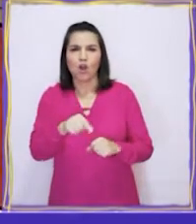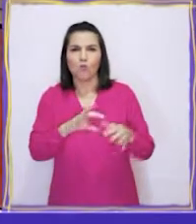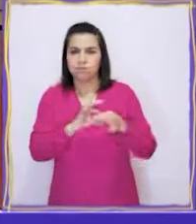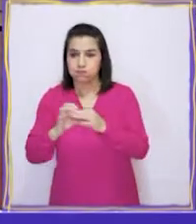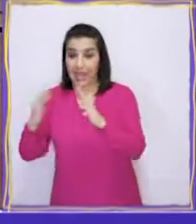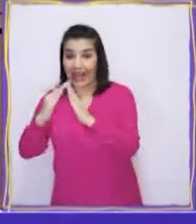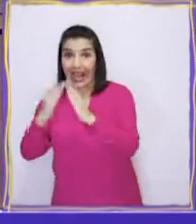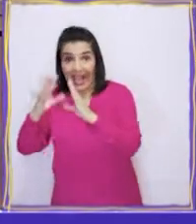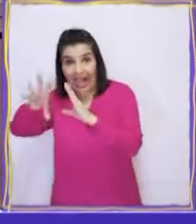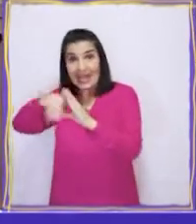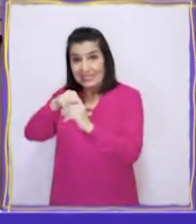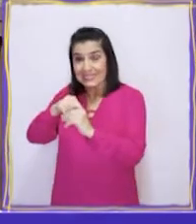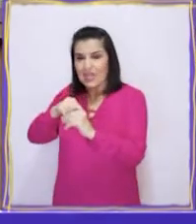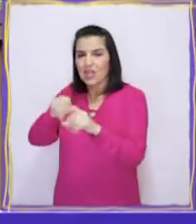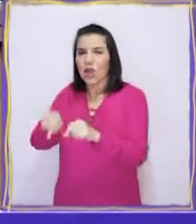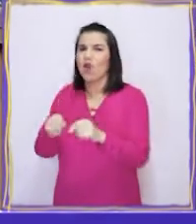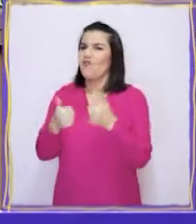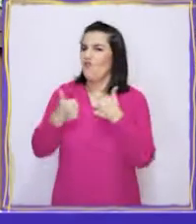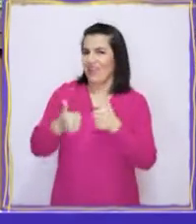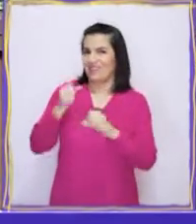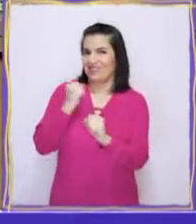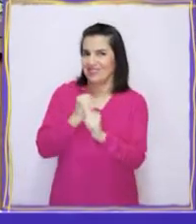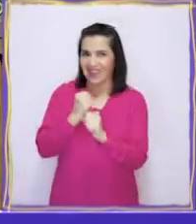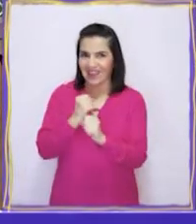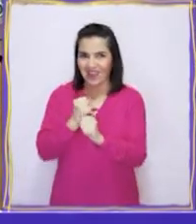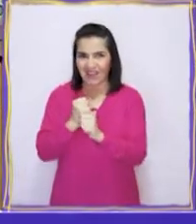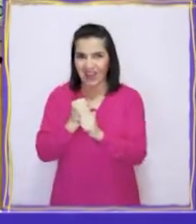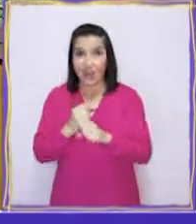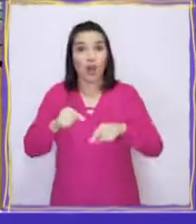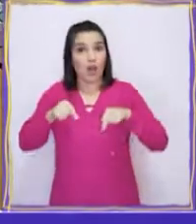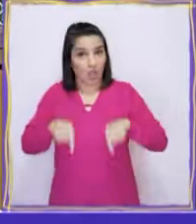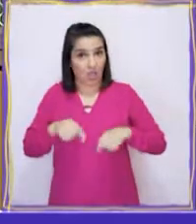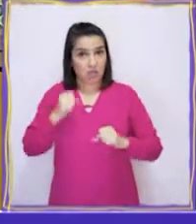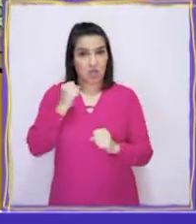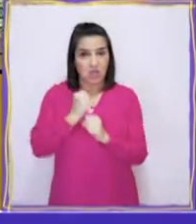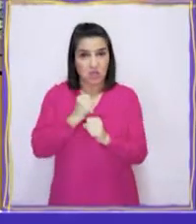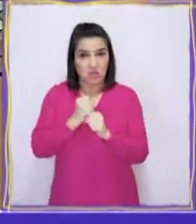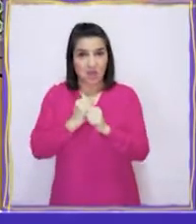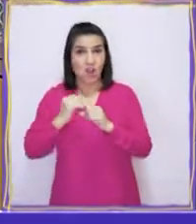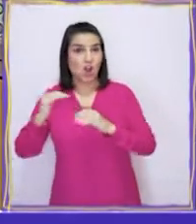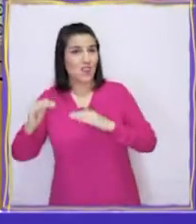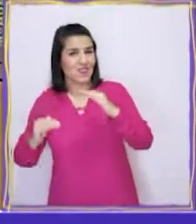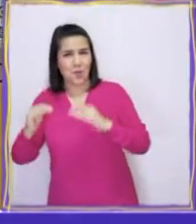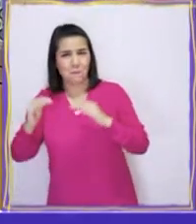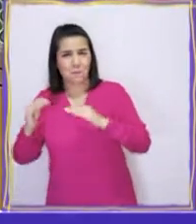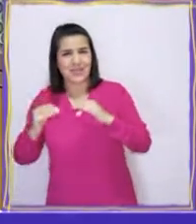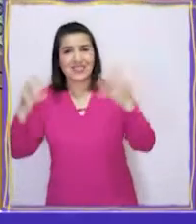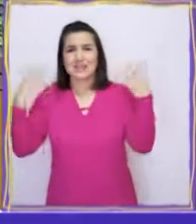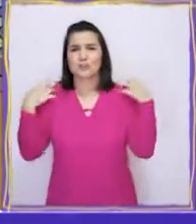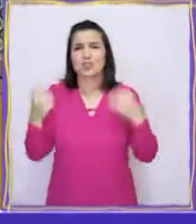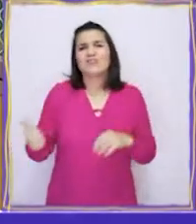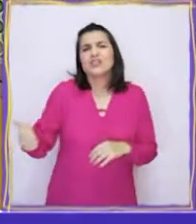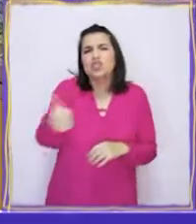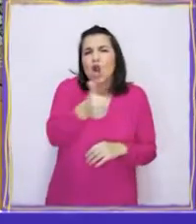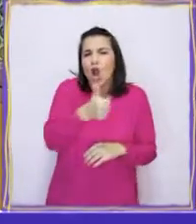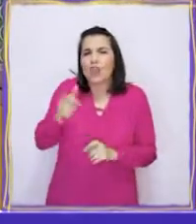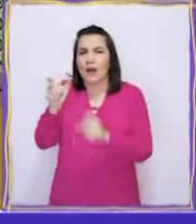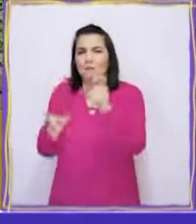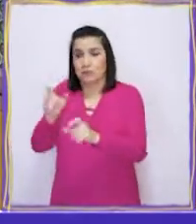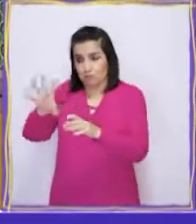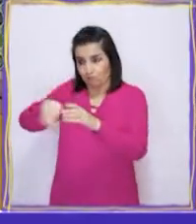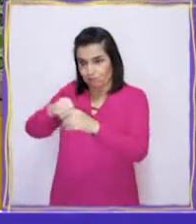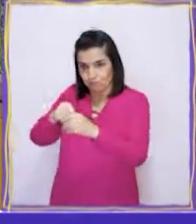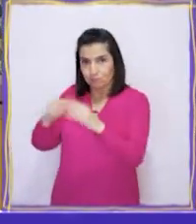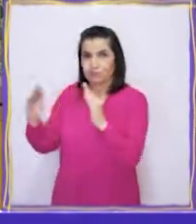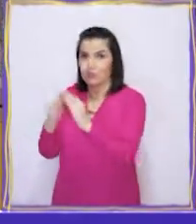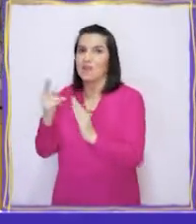relacionado con las labores domésticas. ¡Buen trabajo! Este trabajo depende de todos los que viven en ese lugar y